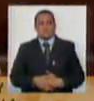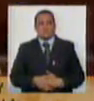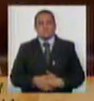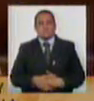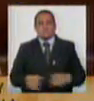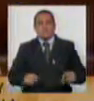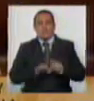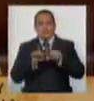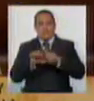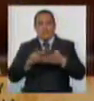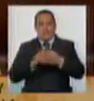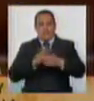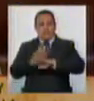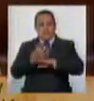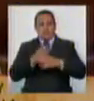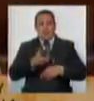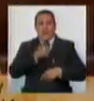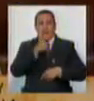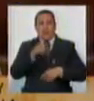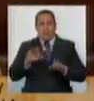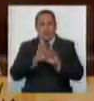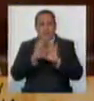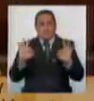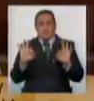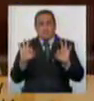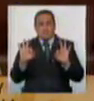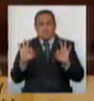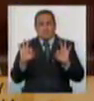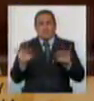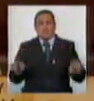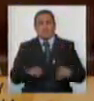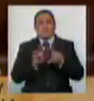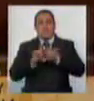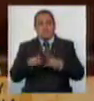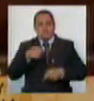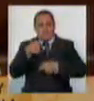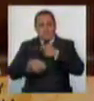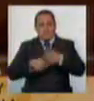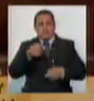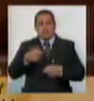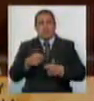En cuanto al acceso al agua y saneamiento, hemos invertido